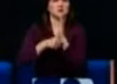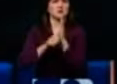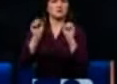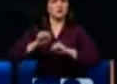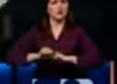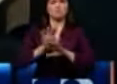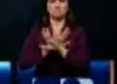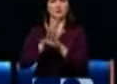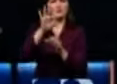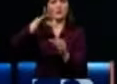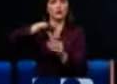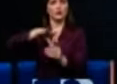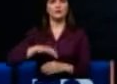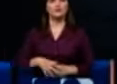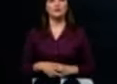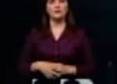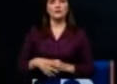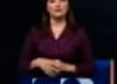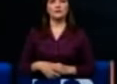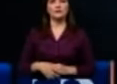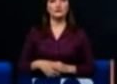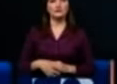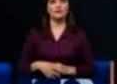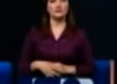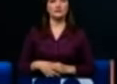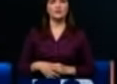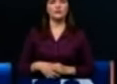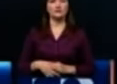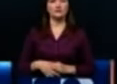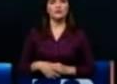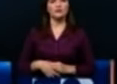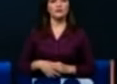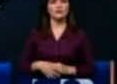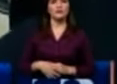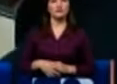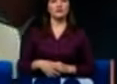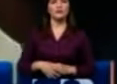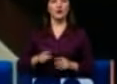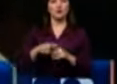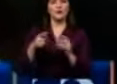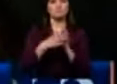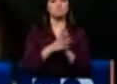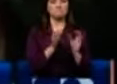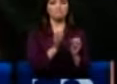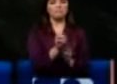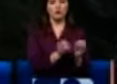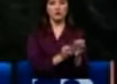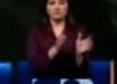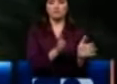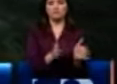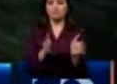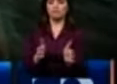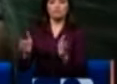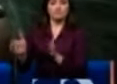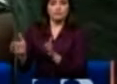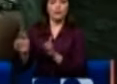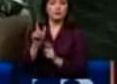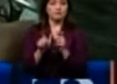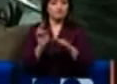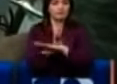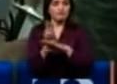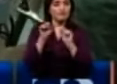poder sufragar. Como pueden ver, en este momento están habilitados ya los diferentes módulos para que los ciudadanos puedan hacer uso